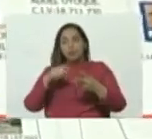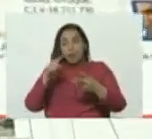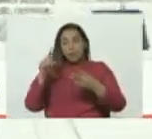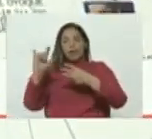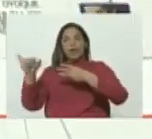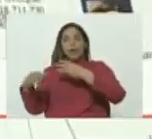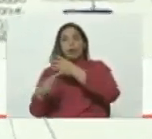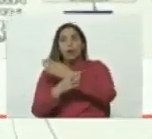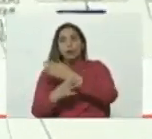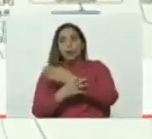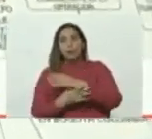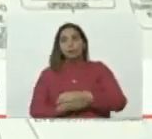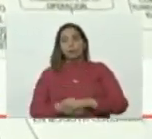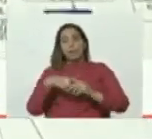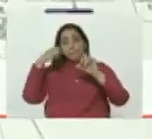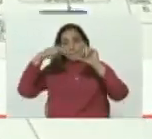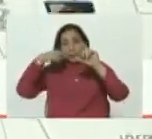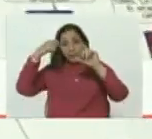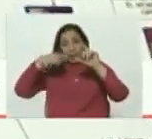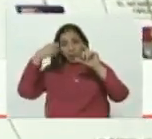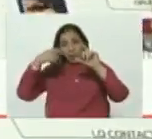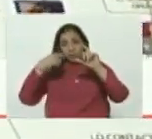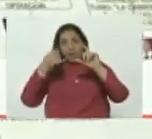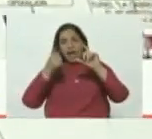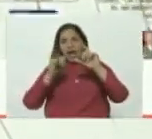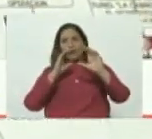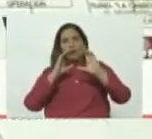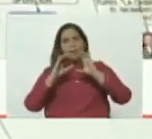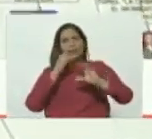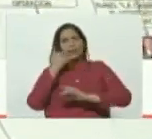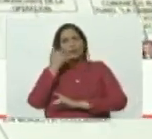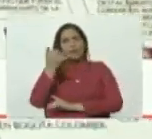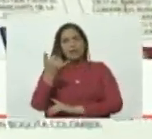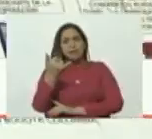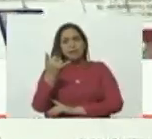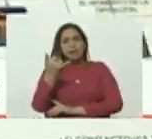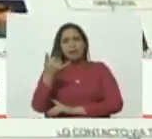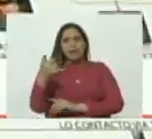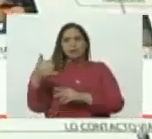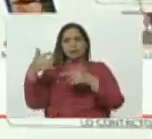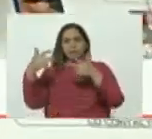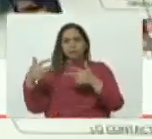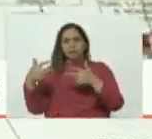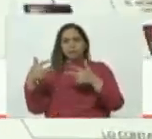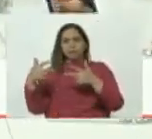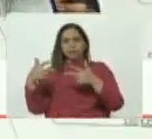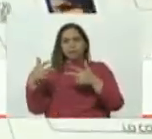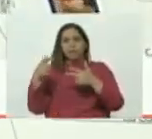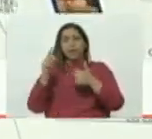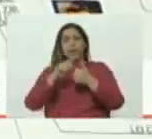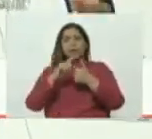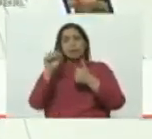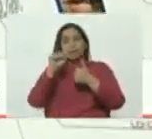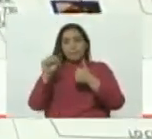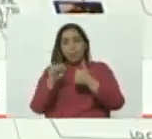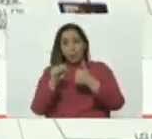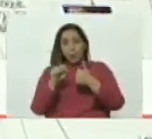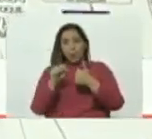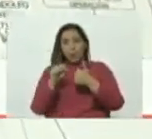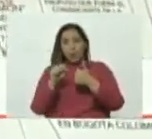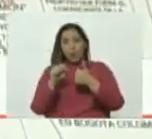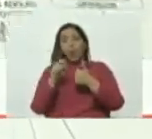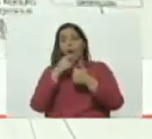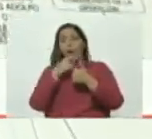allí. En este video hay una conversación telefónica, una videoconferencia entre alias Simón y